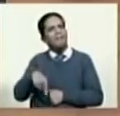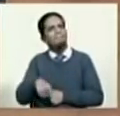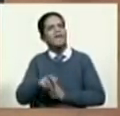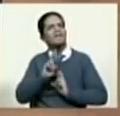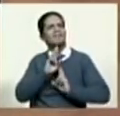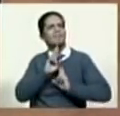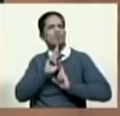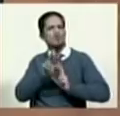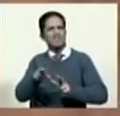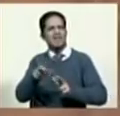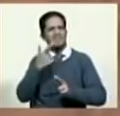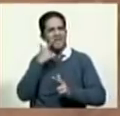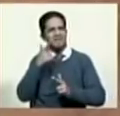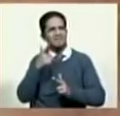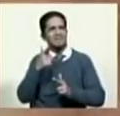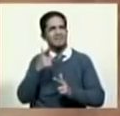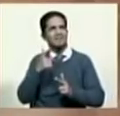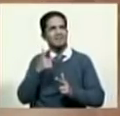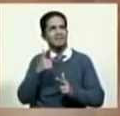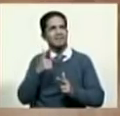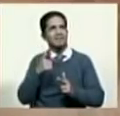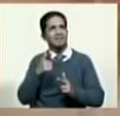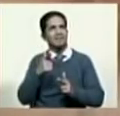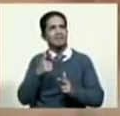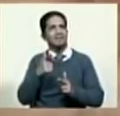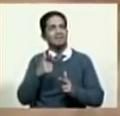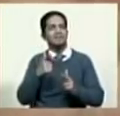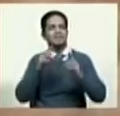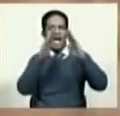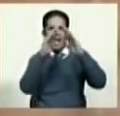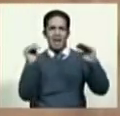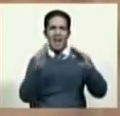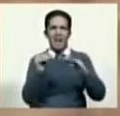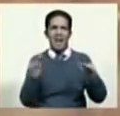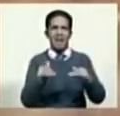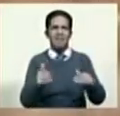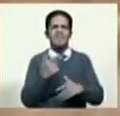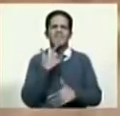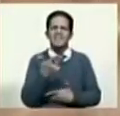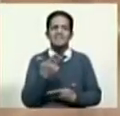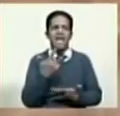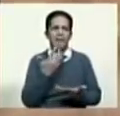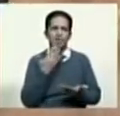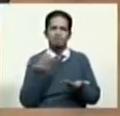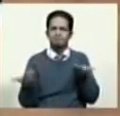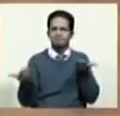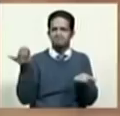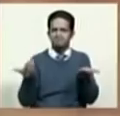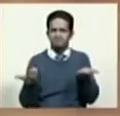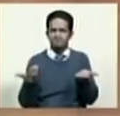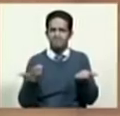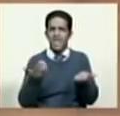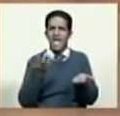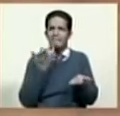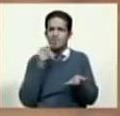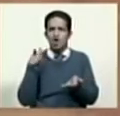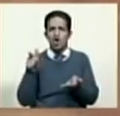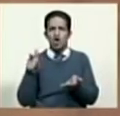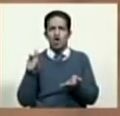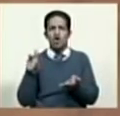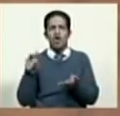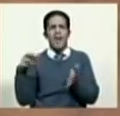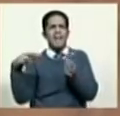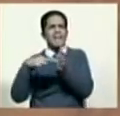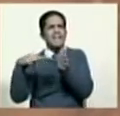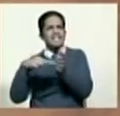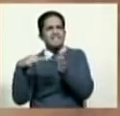medio árabe en el cual buscaba un paralelismo entre lo ocurrido en Libia, en Siria, con lo que se quiere imponer acá en Venezuela, y decía que justamente